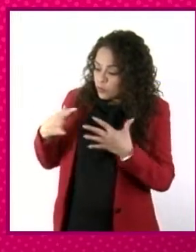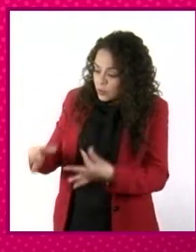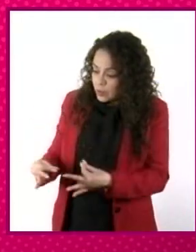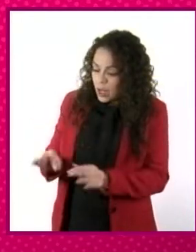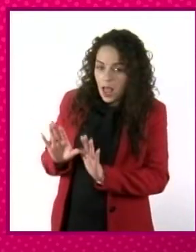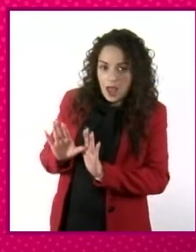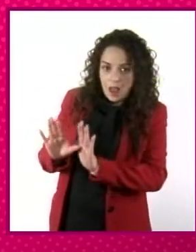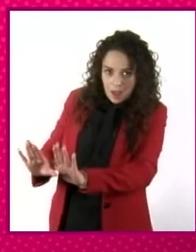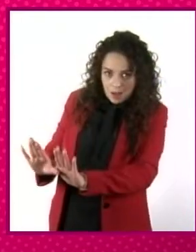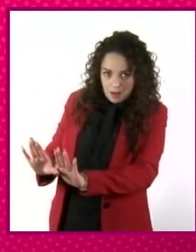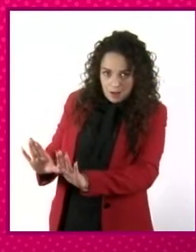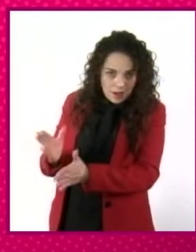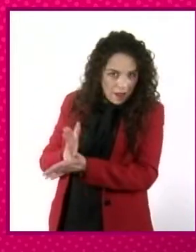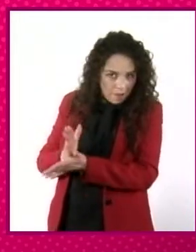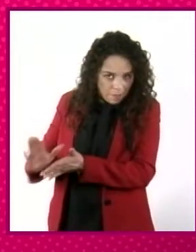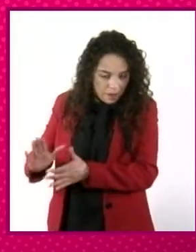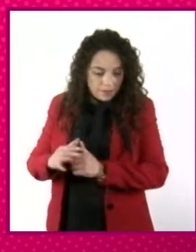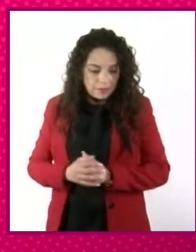Que nosotros